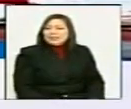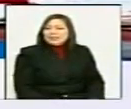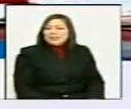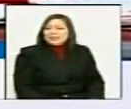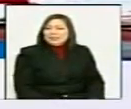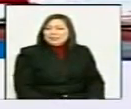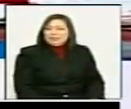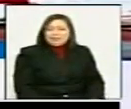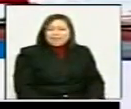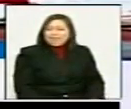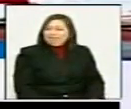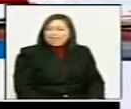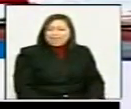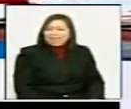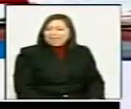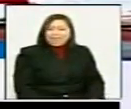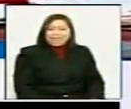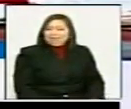Por Dios.